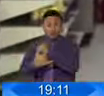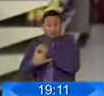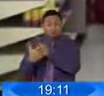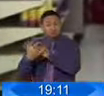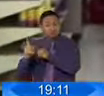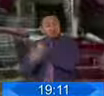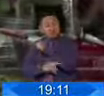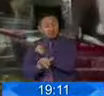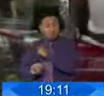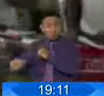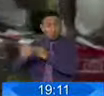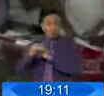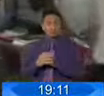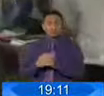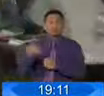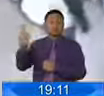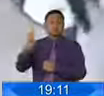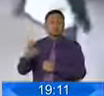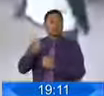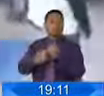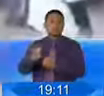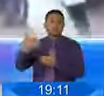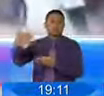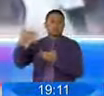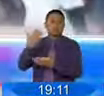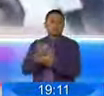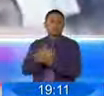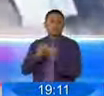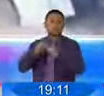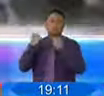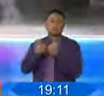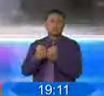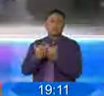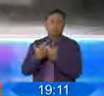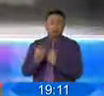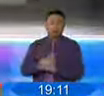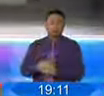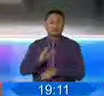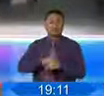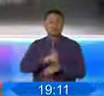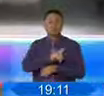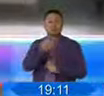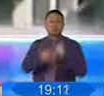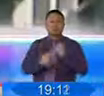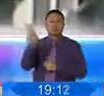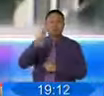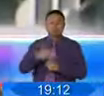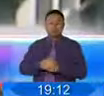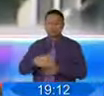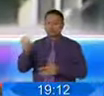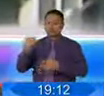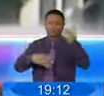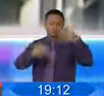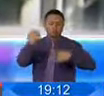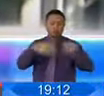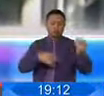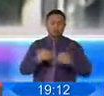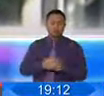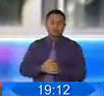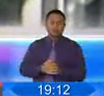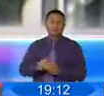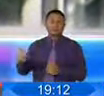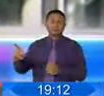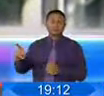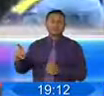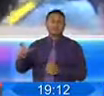atraviesa una aguda crisis económica, política y social que ha desencadenado en un éxodo de ciudadanos del país llanero a todo el mundo. El chavista culpa a poderes extranjeros